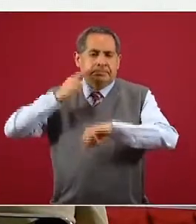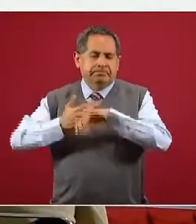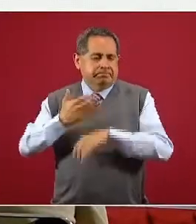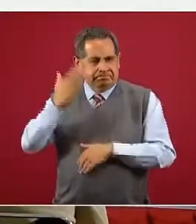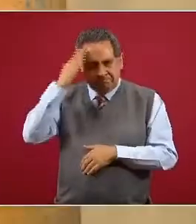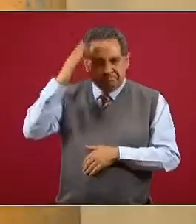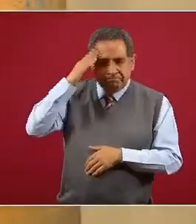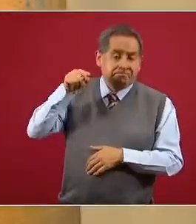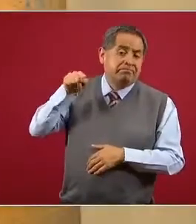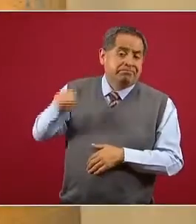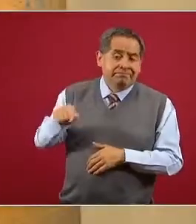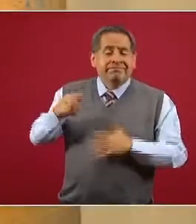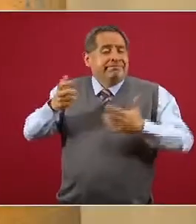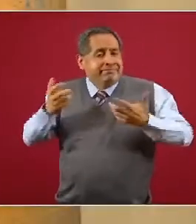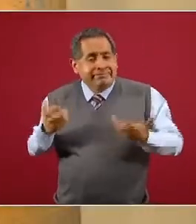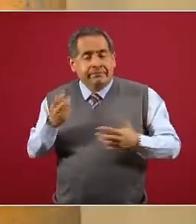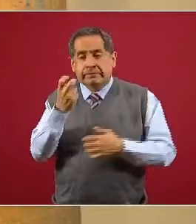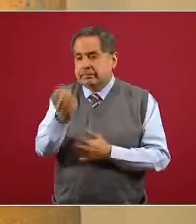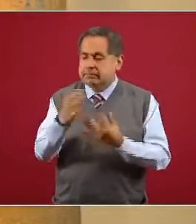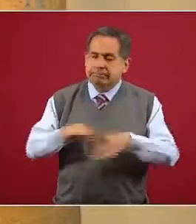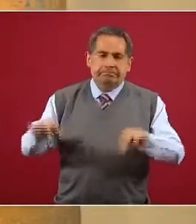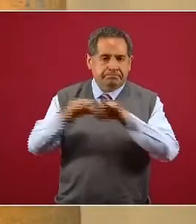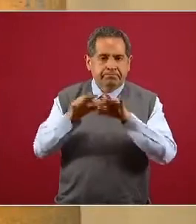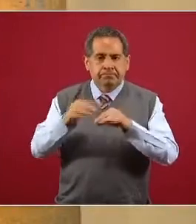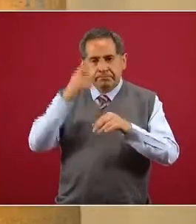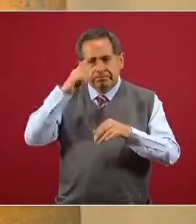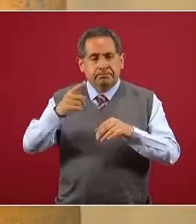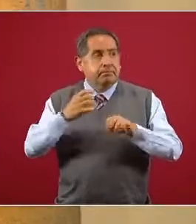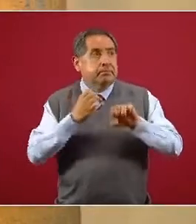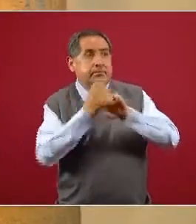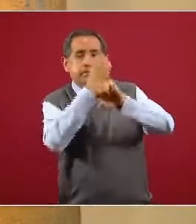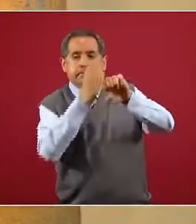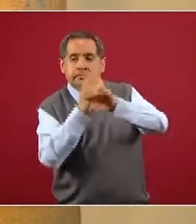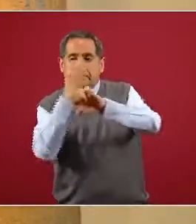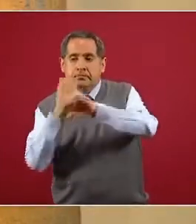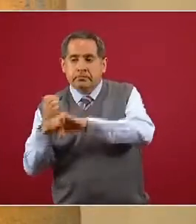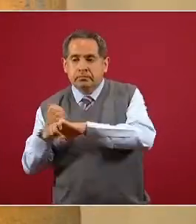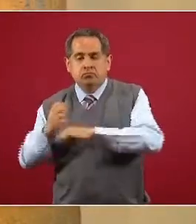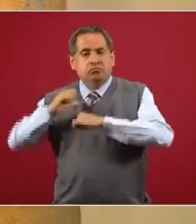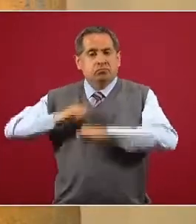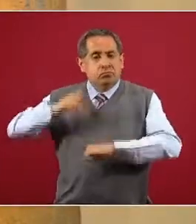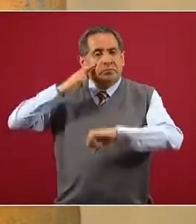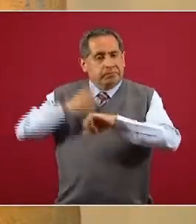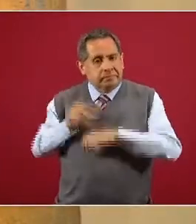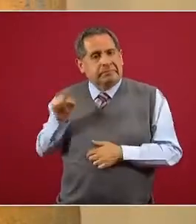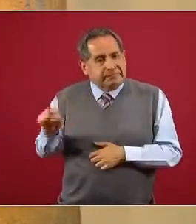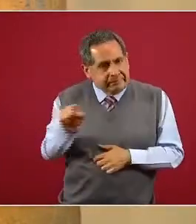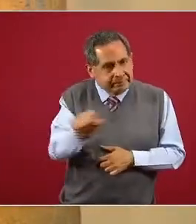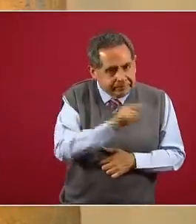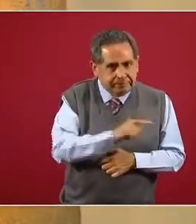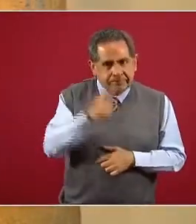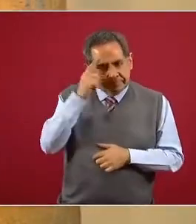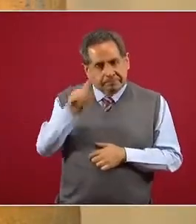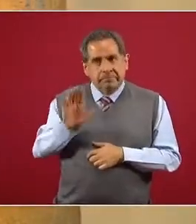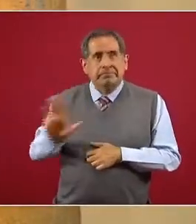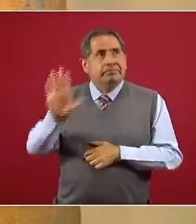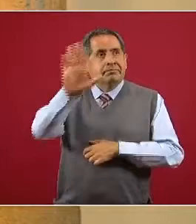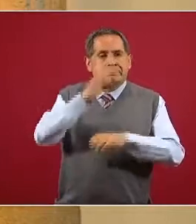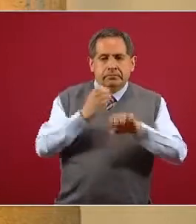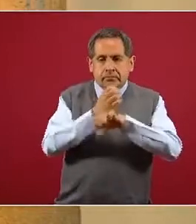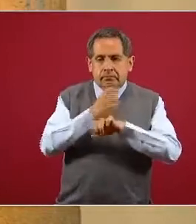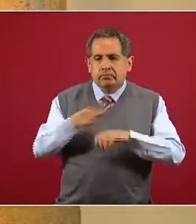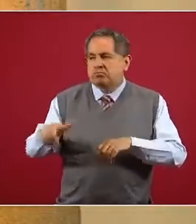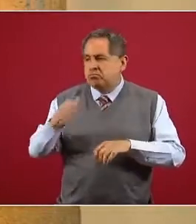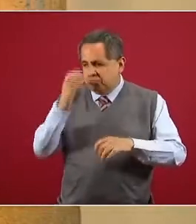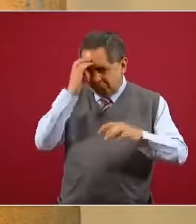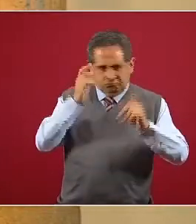sanitarias, los y las titulares de los gobiernos estatales, son las autoridades sanitarias en ese estado y son quienes mejor